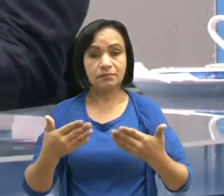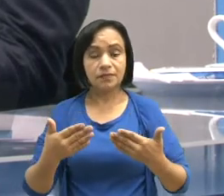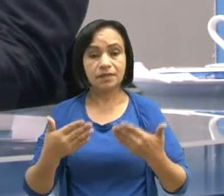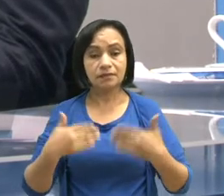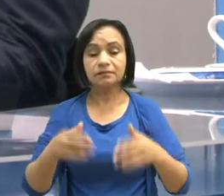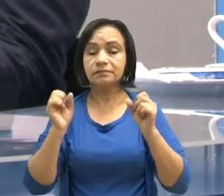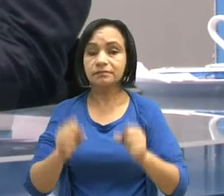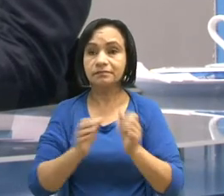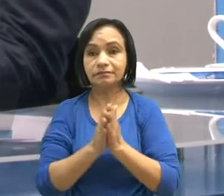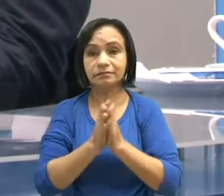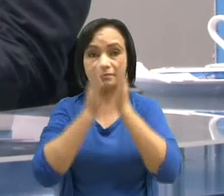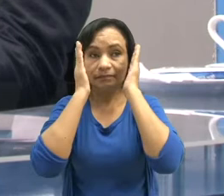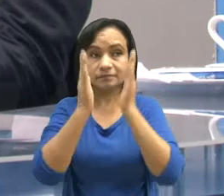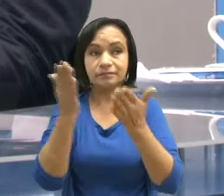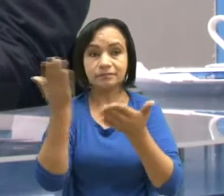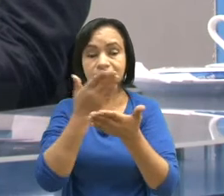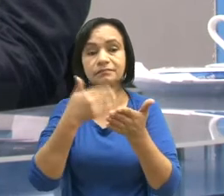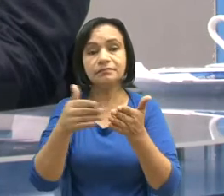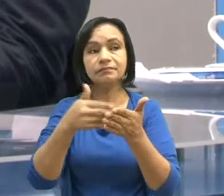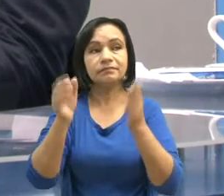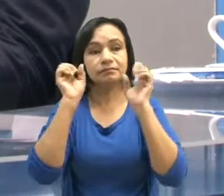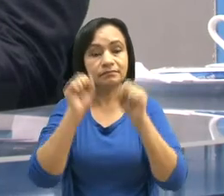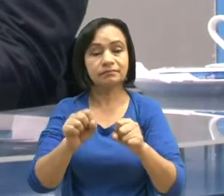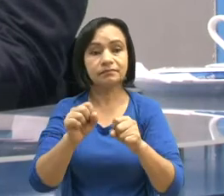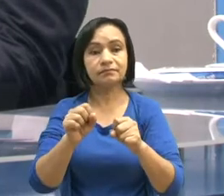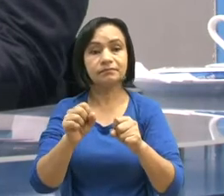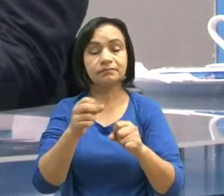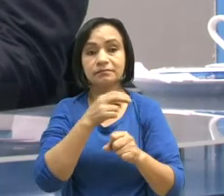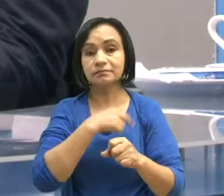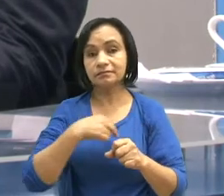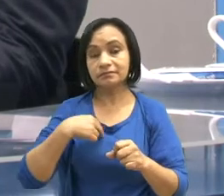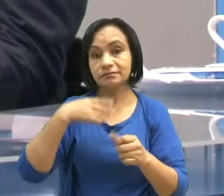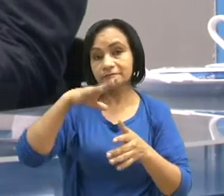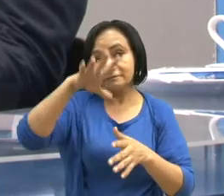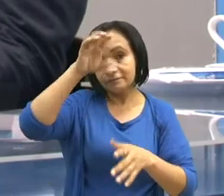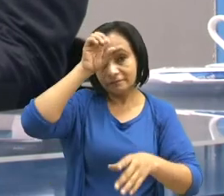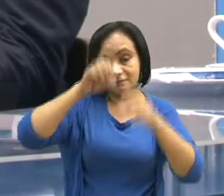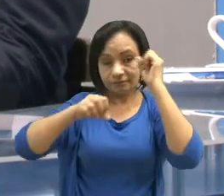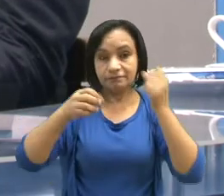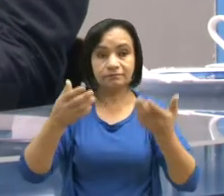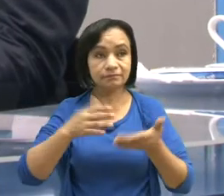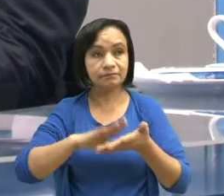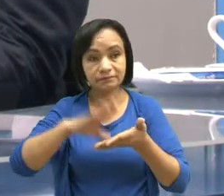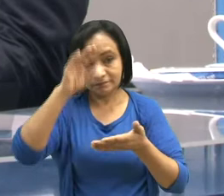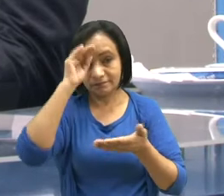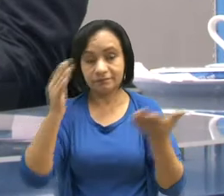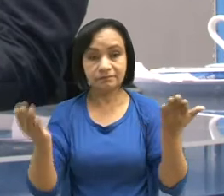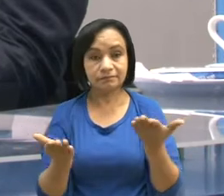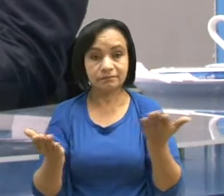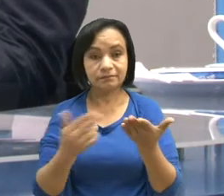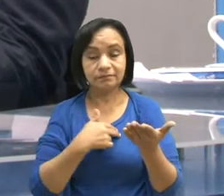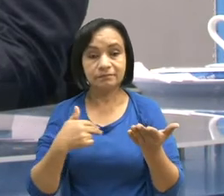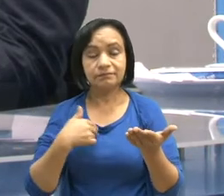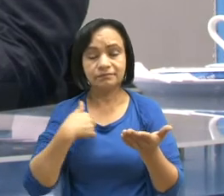la disponibilidad y facilidad, ¿no?, de poder realmente absorber, ¿no?, conocimiento. Y